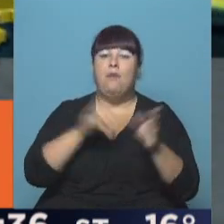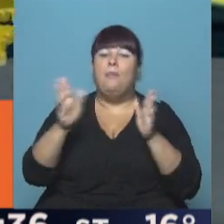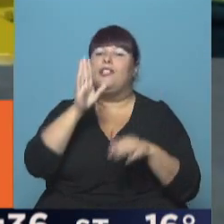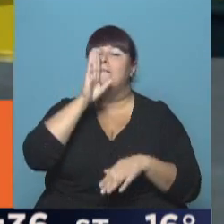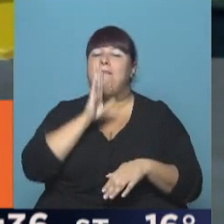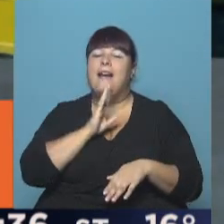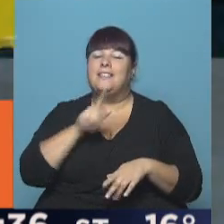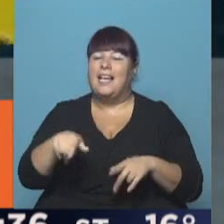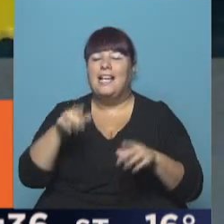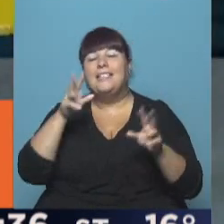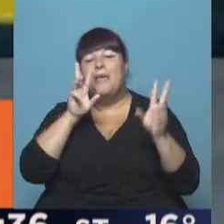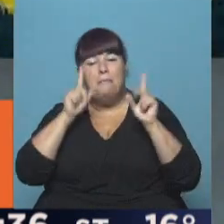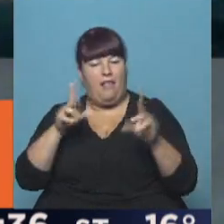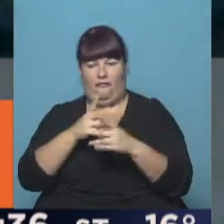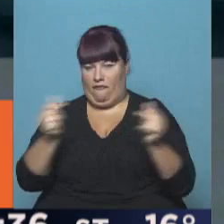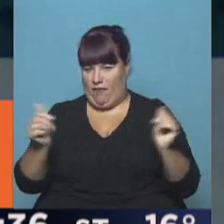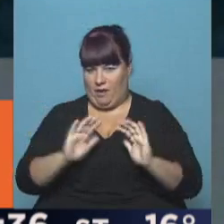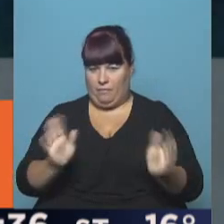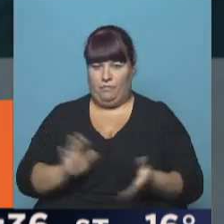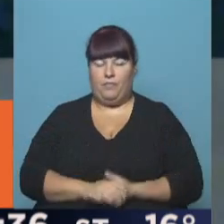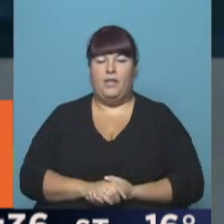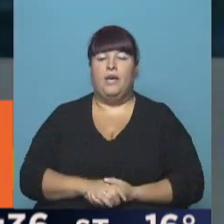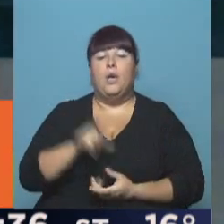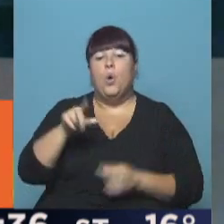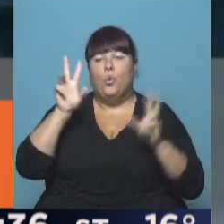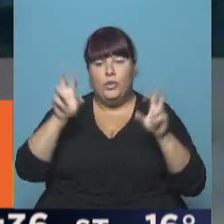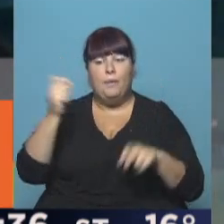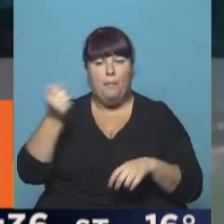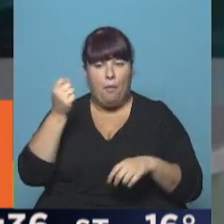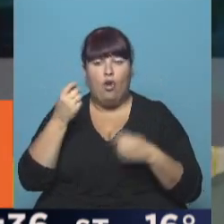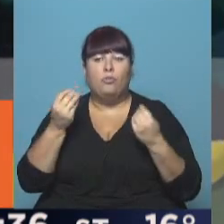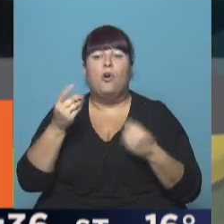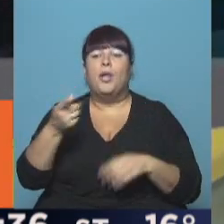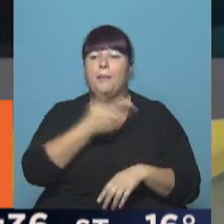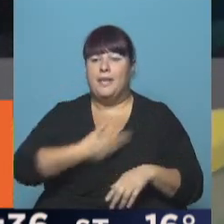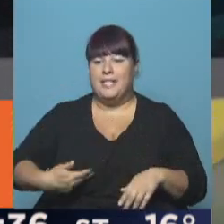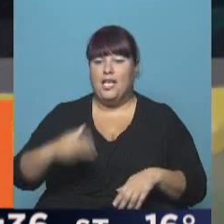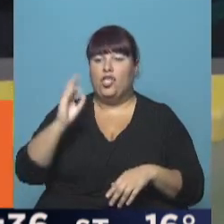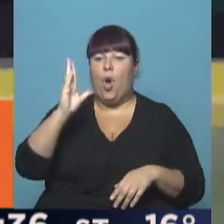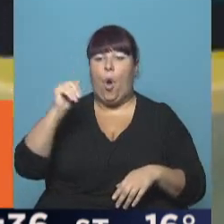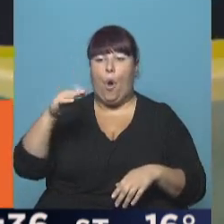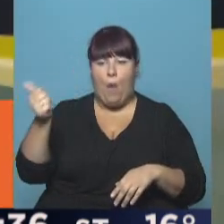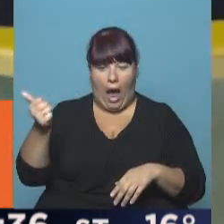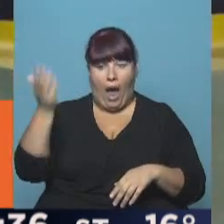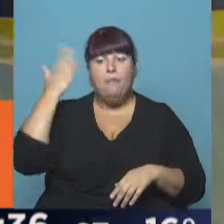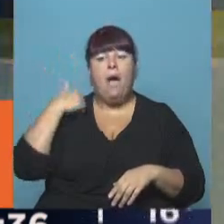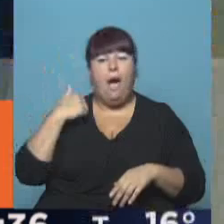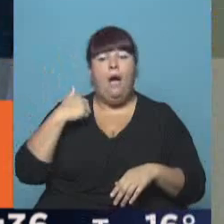paciencia estratégica acabó. Ese es un concepto importante porque ya el presidente Obama